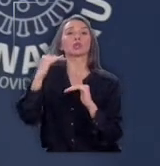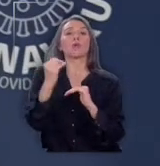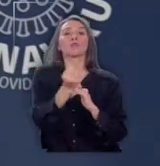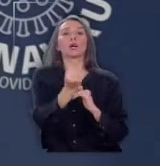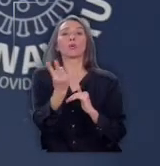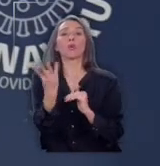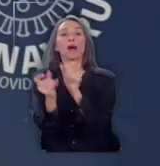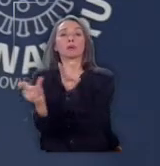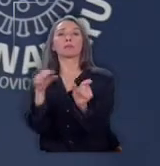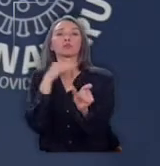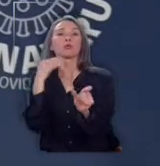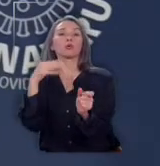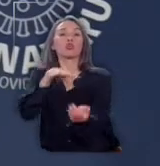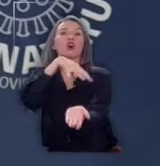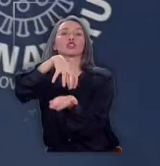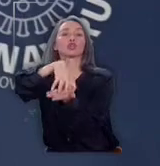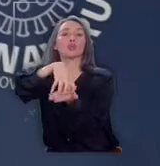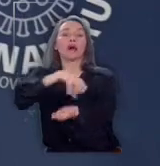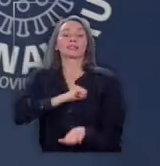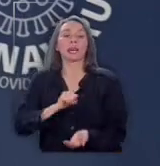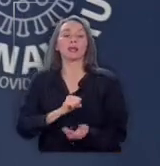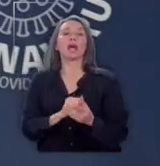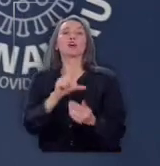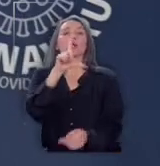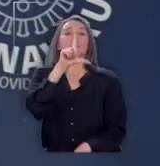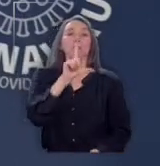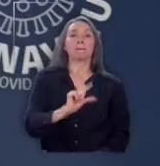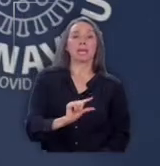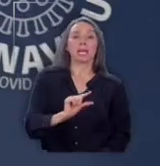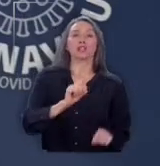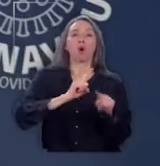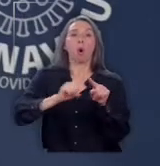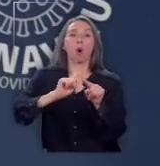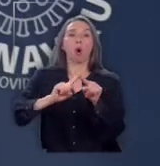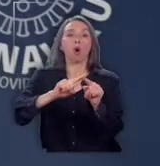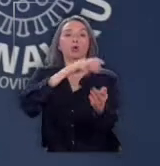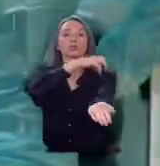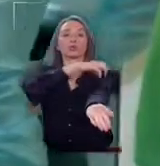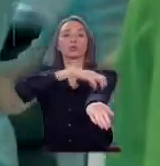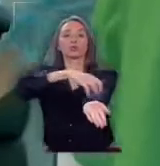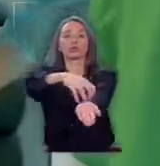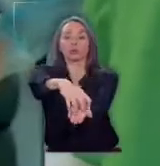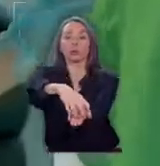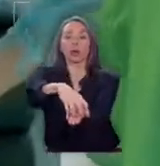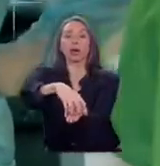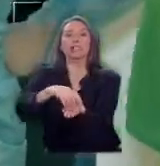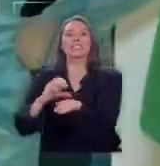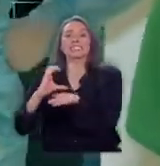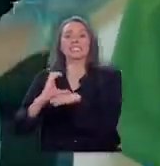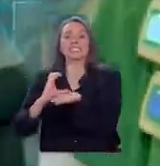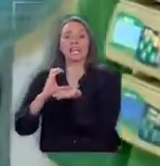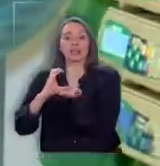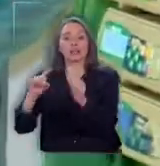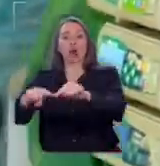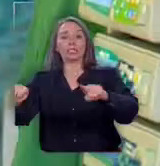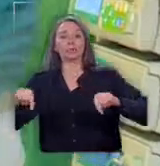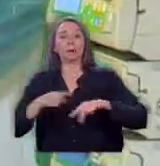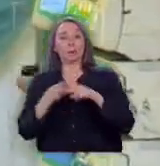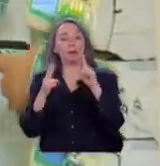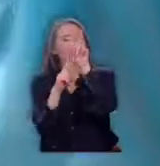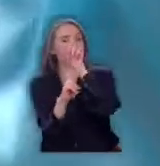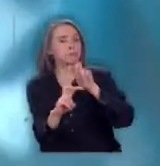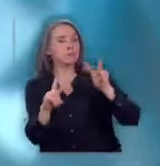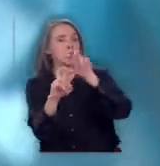ciudad de Santiago de fallecidos y lo disminuye en otra parte fue el centro espacio público quien mediante un